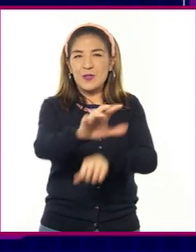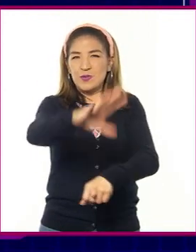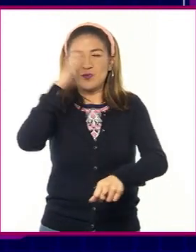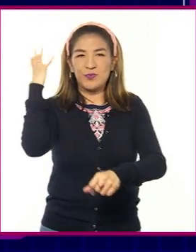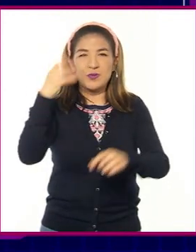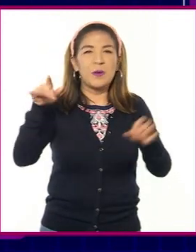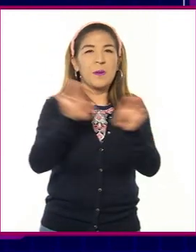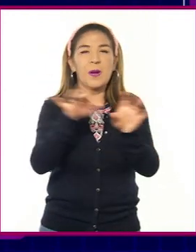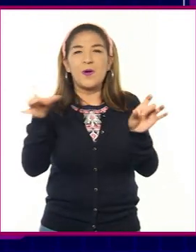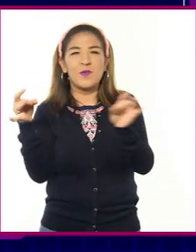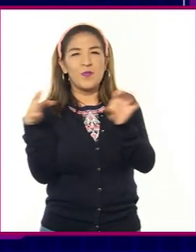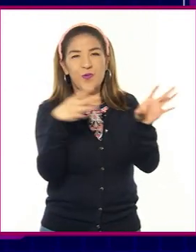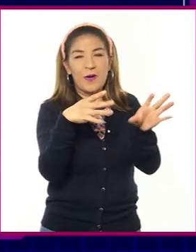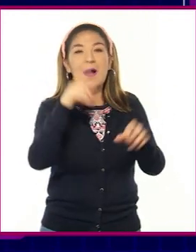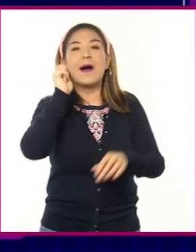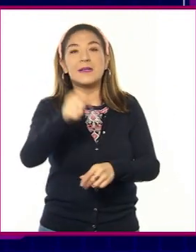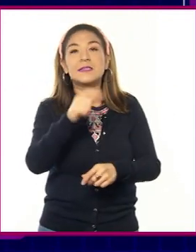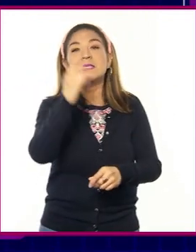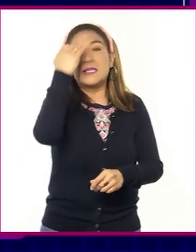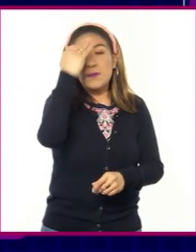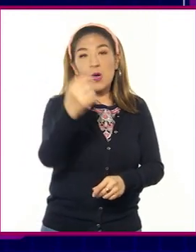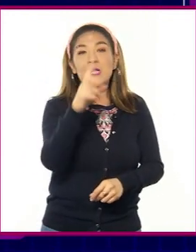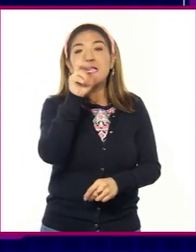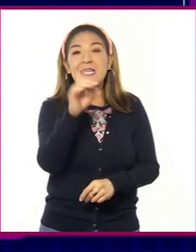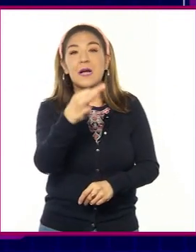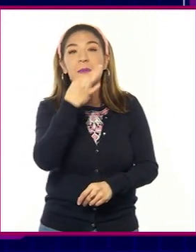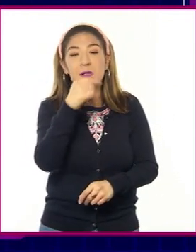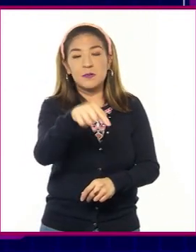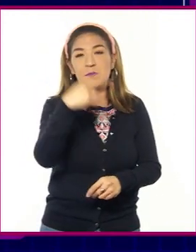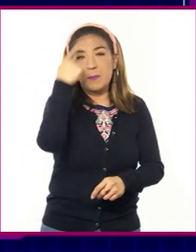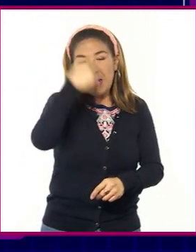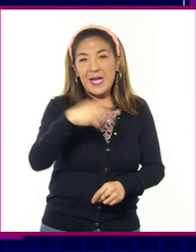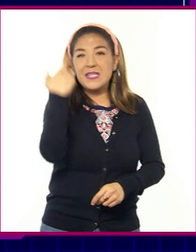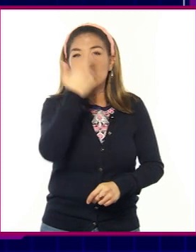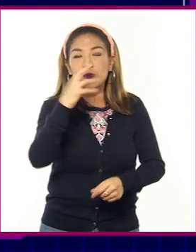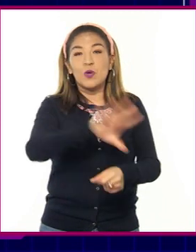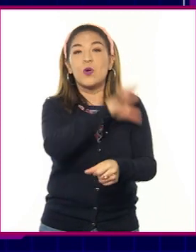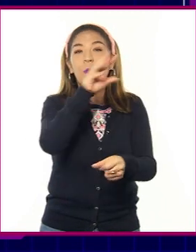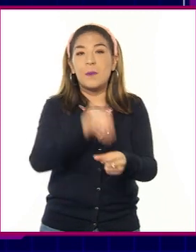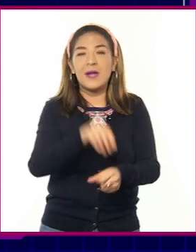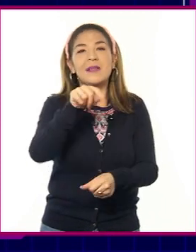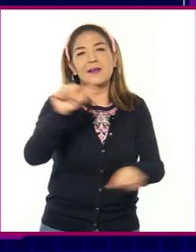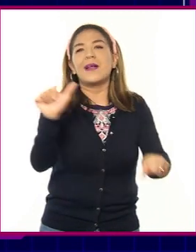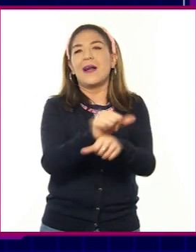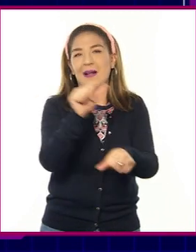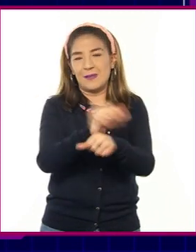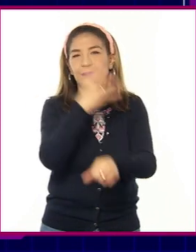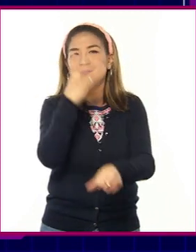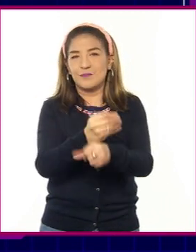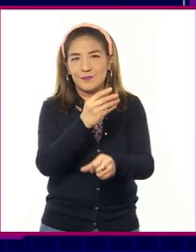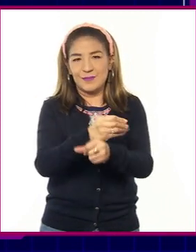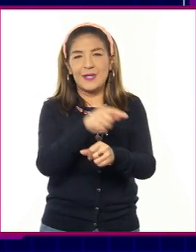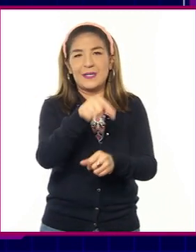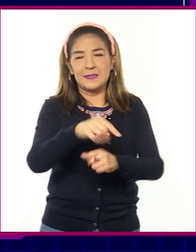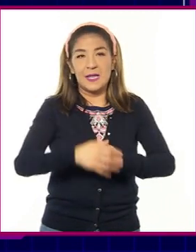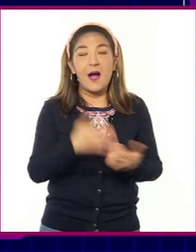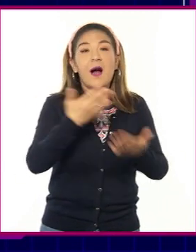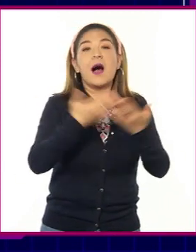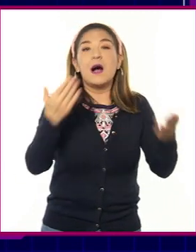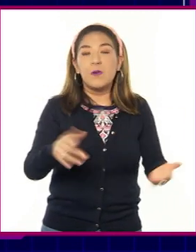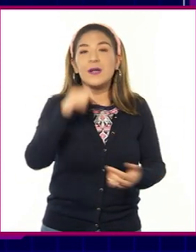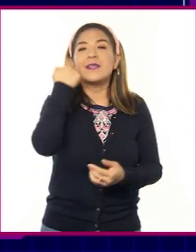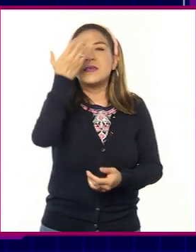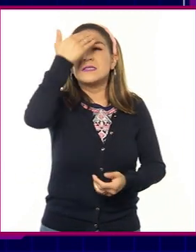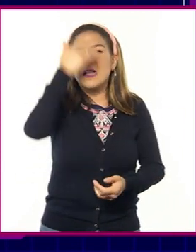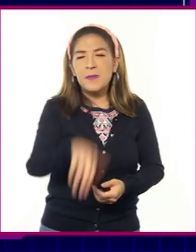5 mecánicos tardarían 30 minutos en hacer la revisión completa de uno de sus automóviles. Ahora se quiere